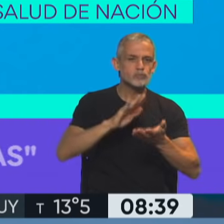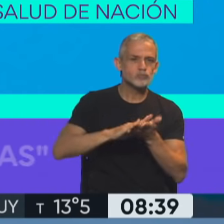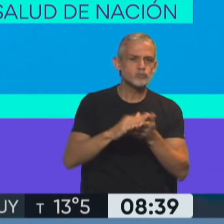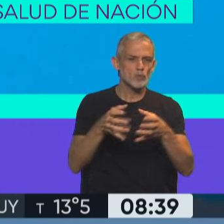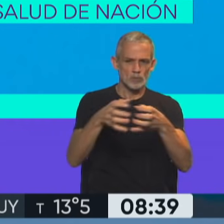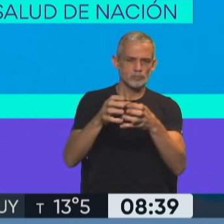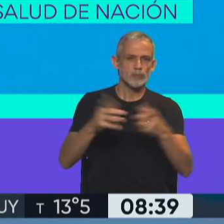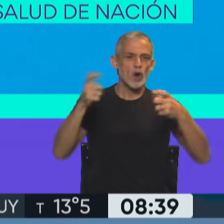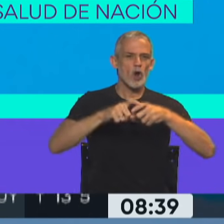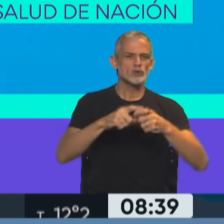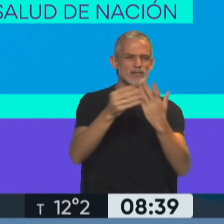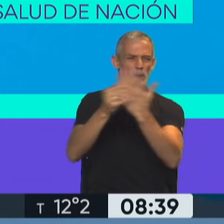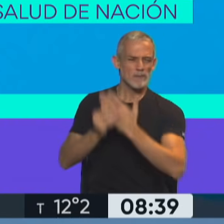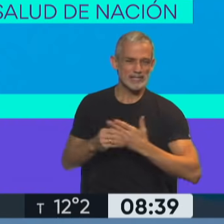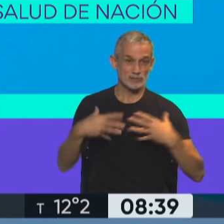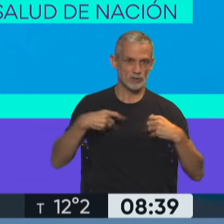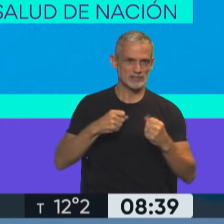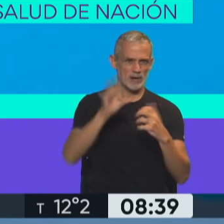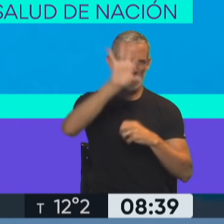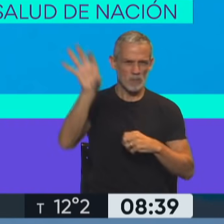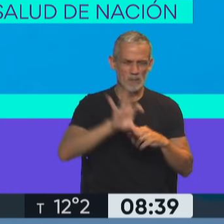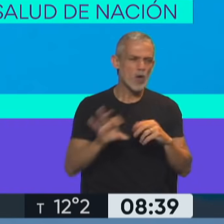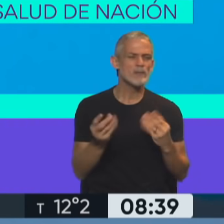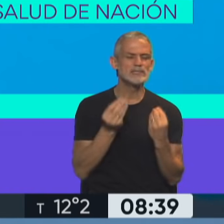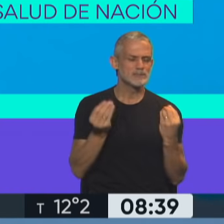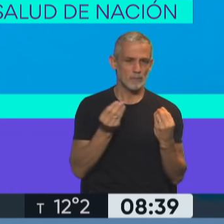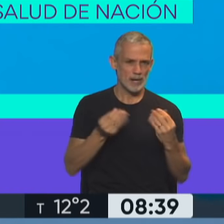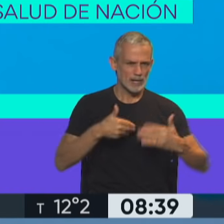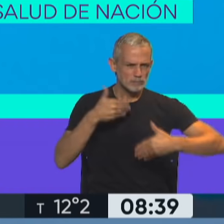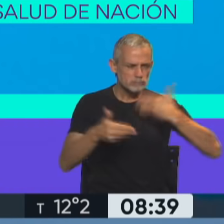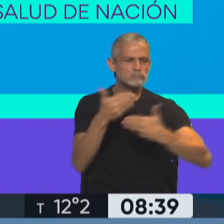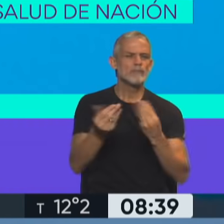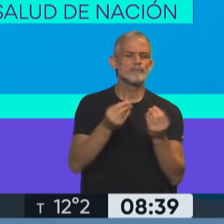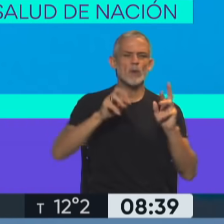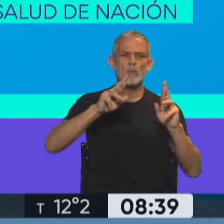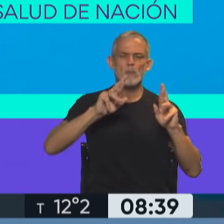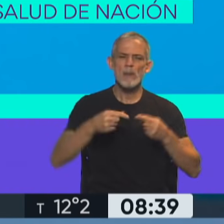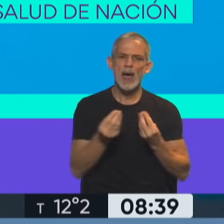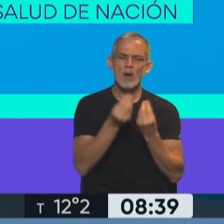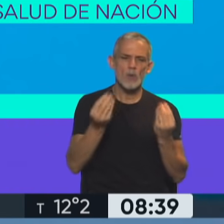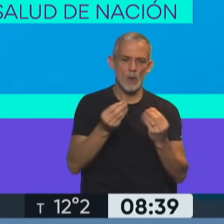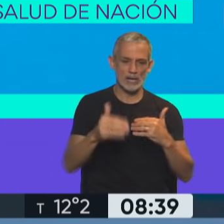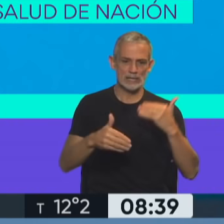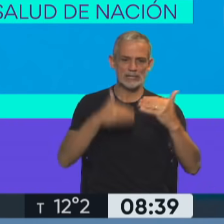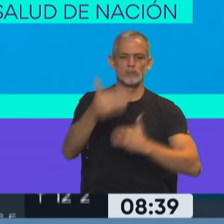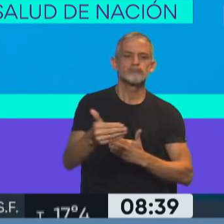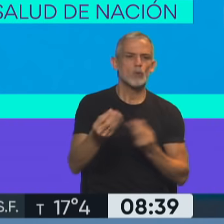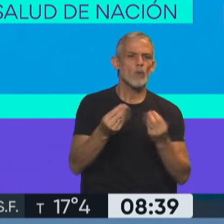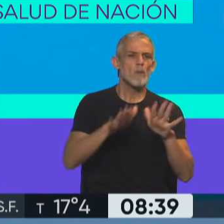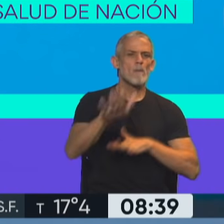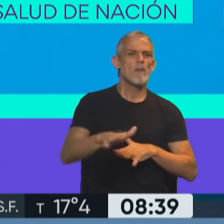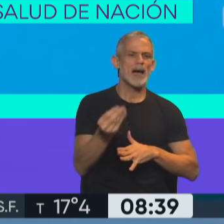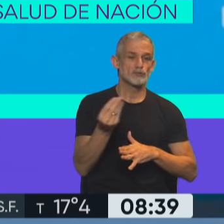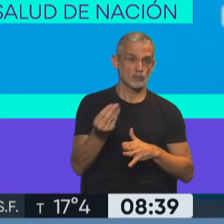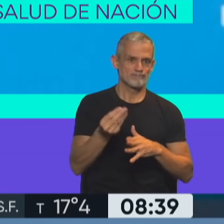en el Consejo Federal de Salud para avanzar en lo que significa el siguiente paso en relación a